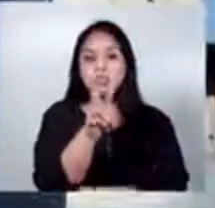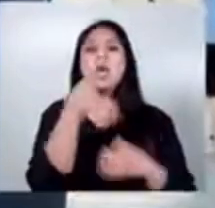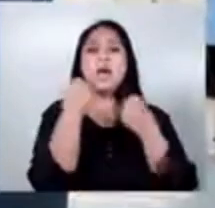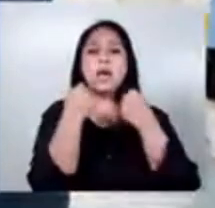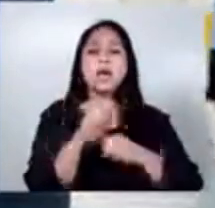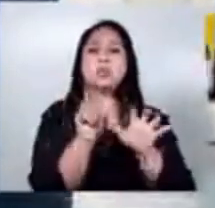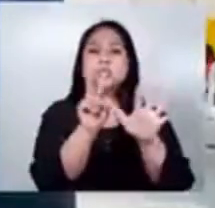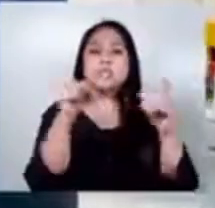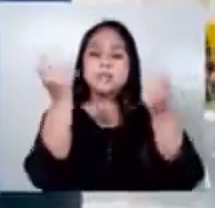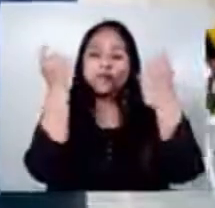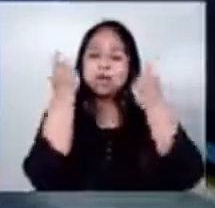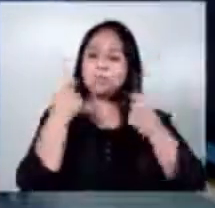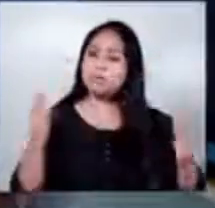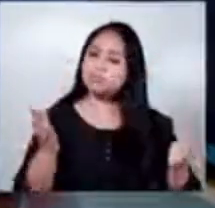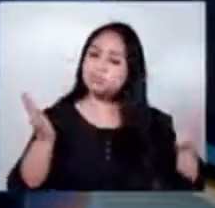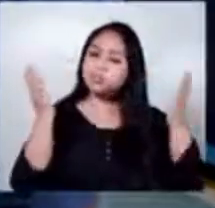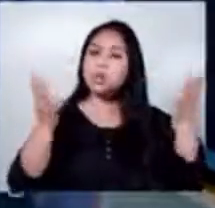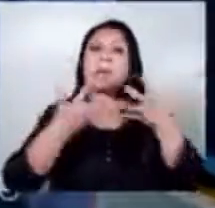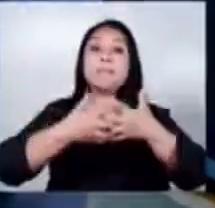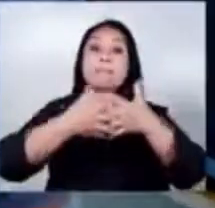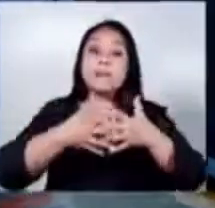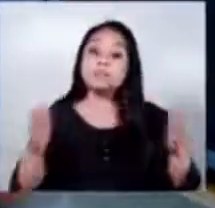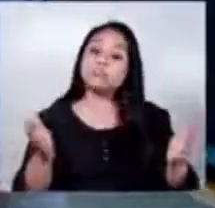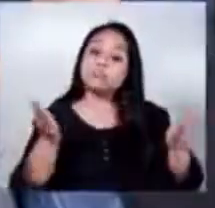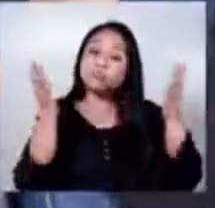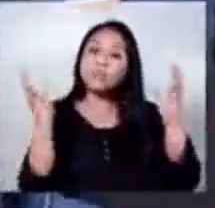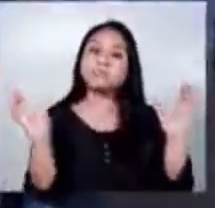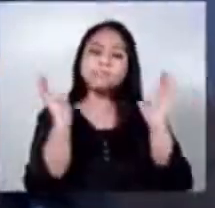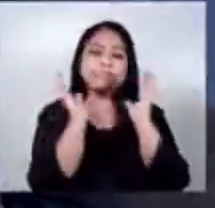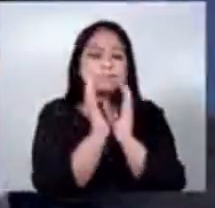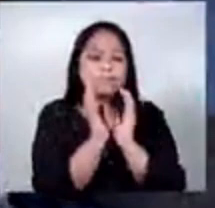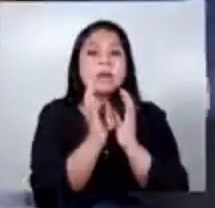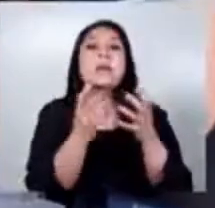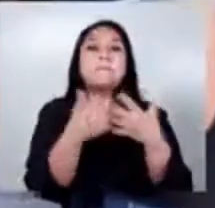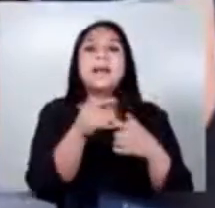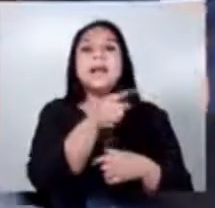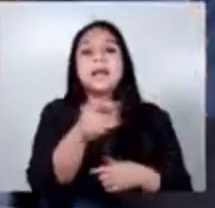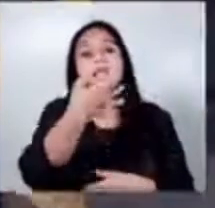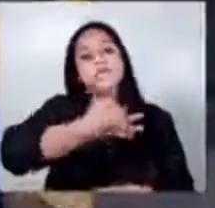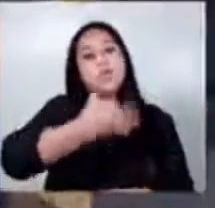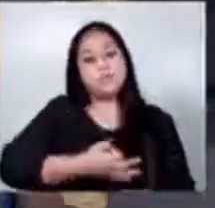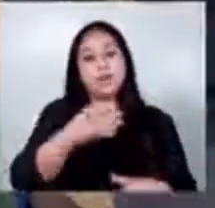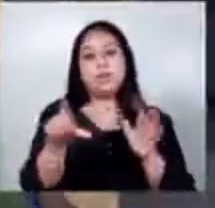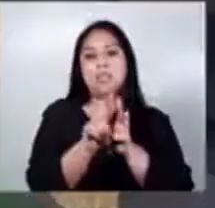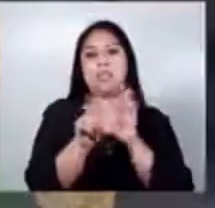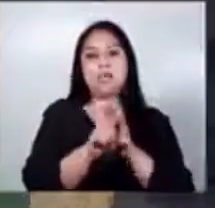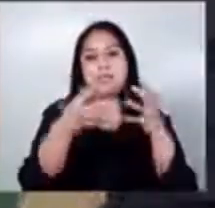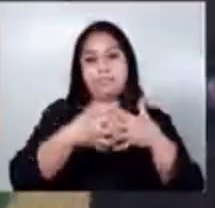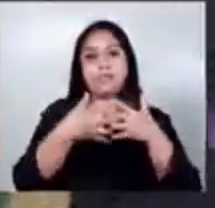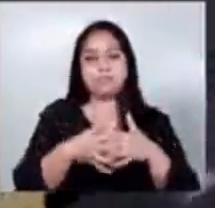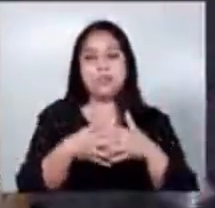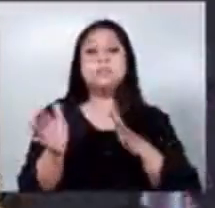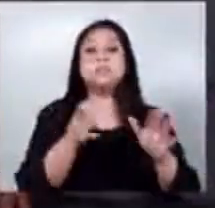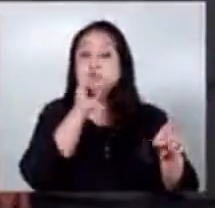2017-2032, ha realizado 7 ferias para incentivar a las micro, pequeños, medianos y grandes empresarios a la formalidad legal